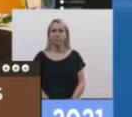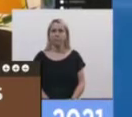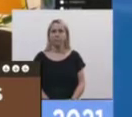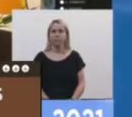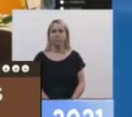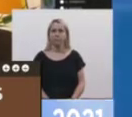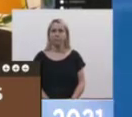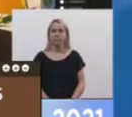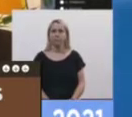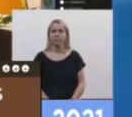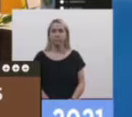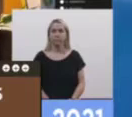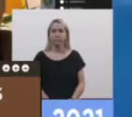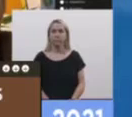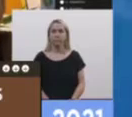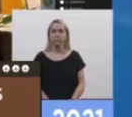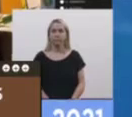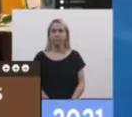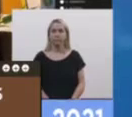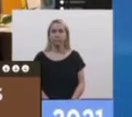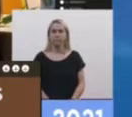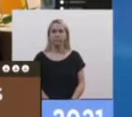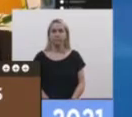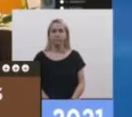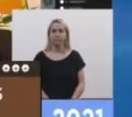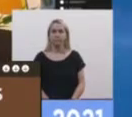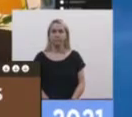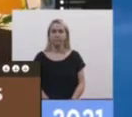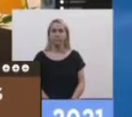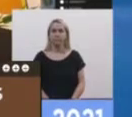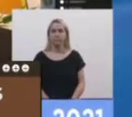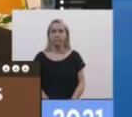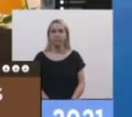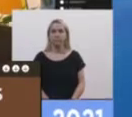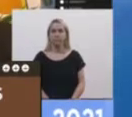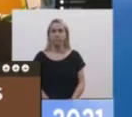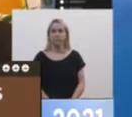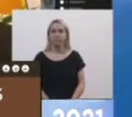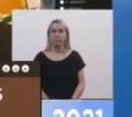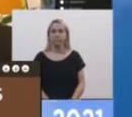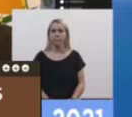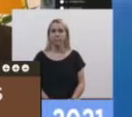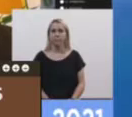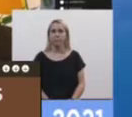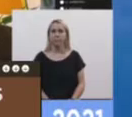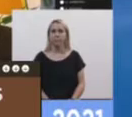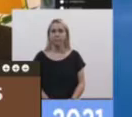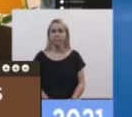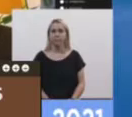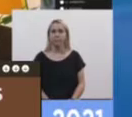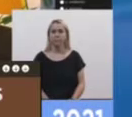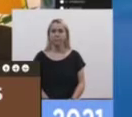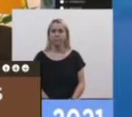quedó, ya está. Una marca más en la política argentina, bueno, mezclado allí también con la virtualidad. Claro. Algunos lo quieren